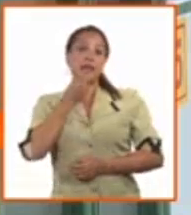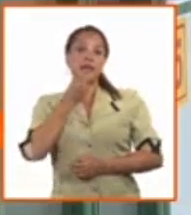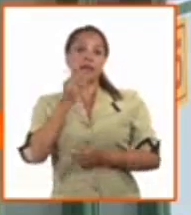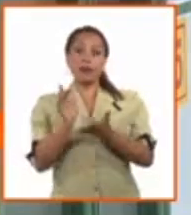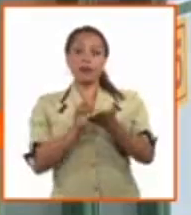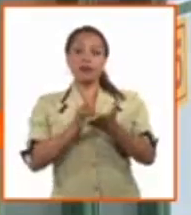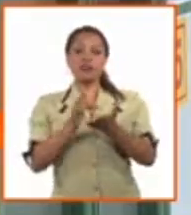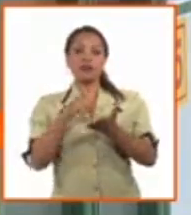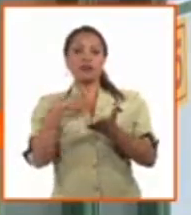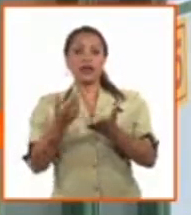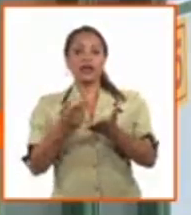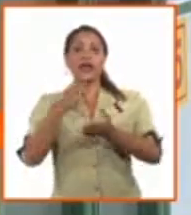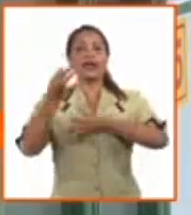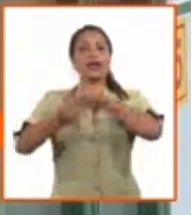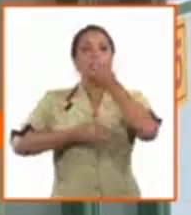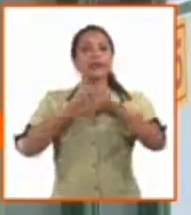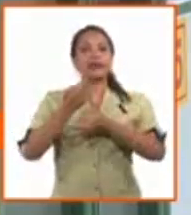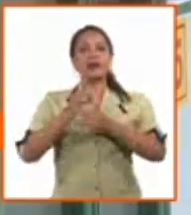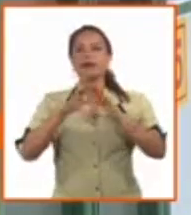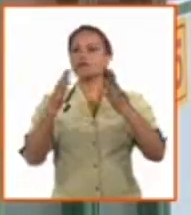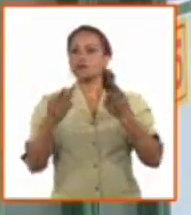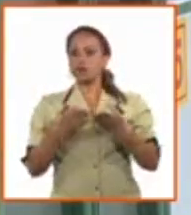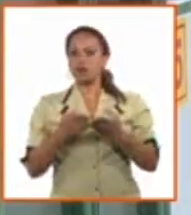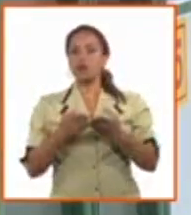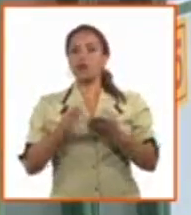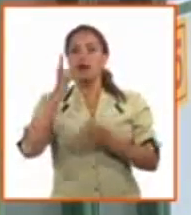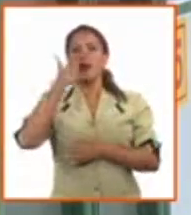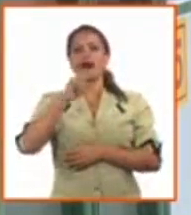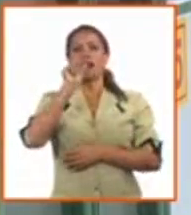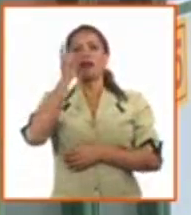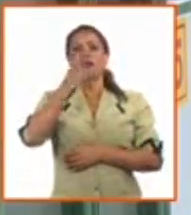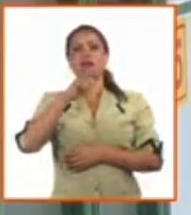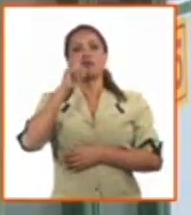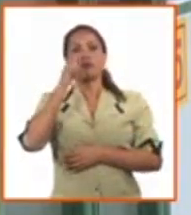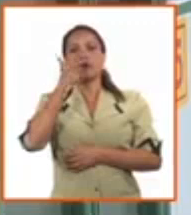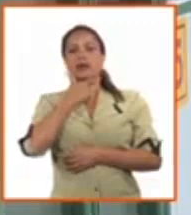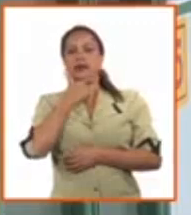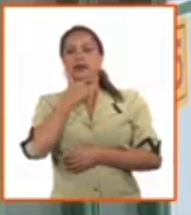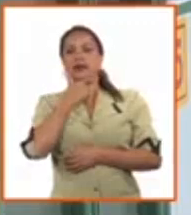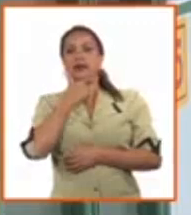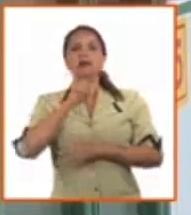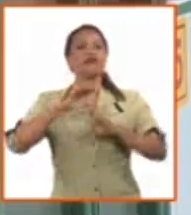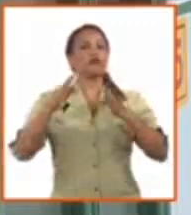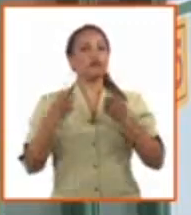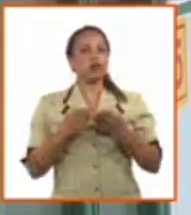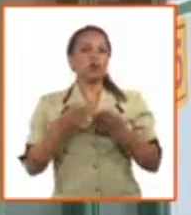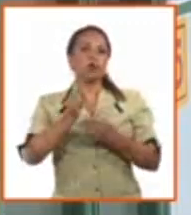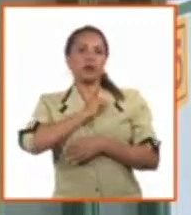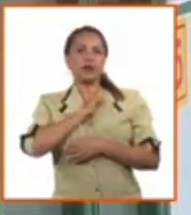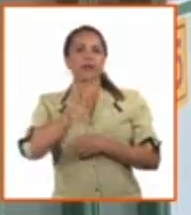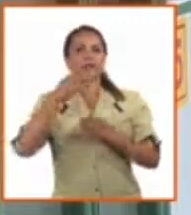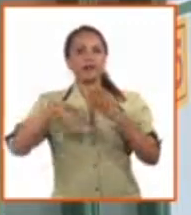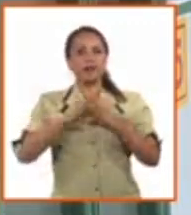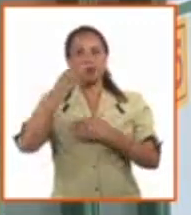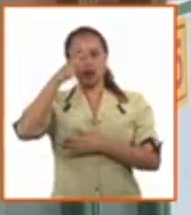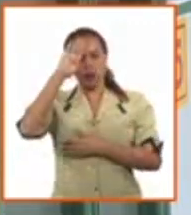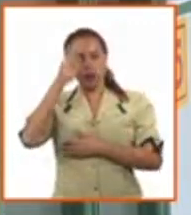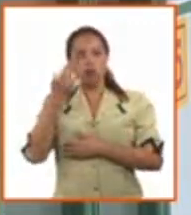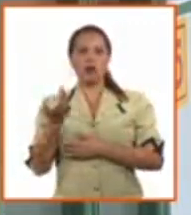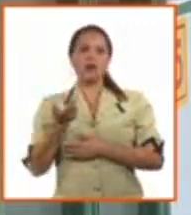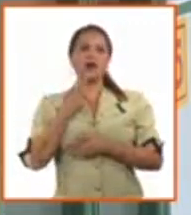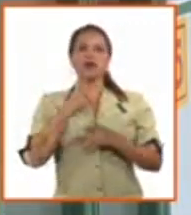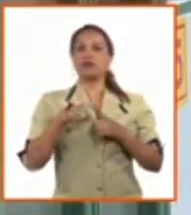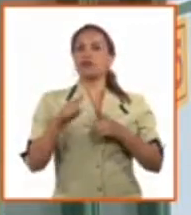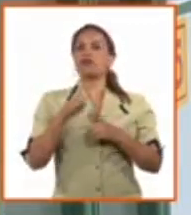poder llenar su declaración de aduana digital aportando todos aquellos artículos o elementos que piensan importar al país